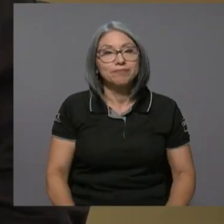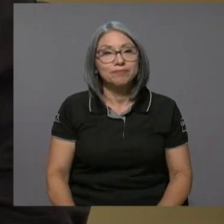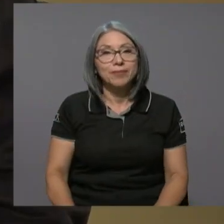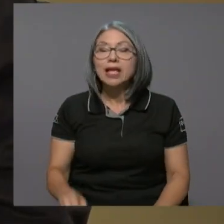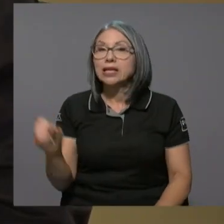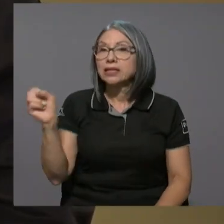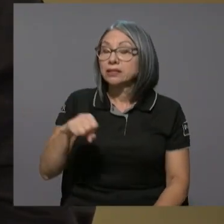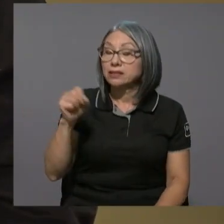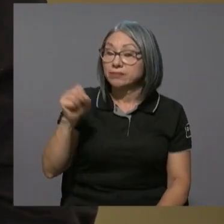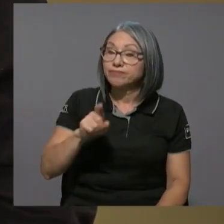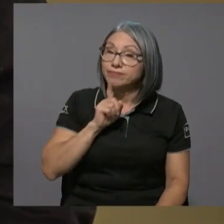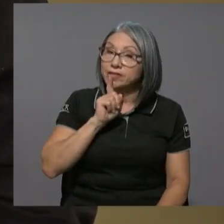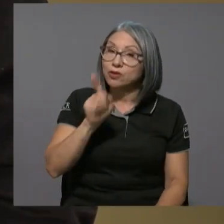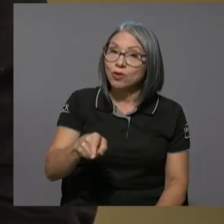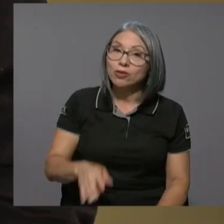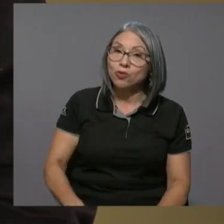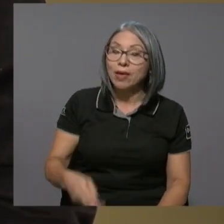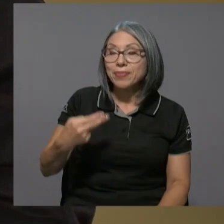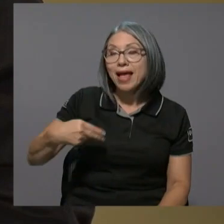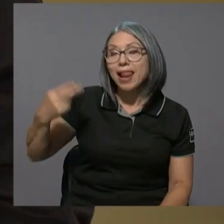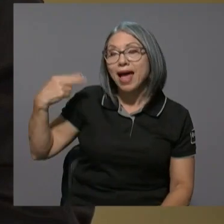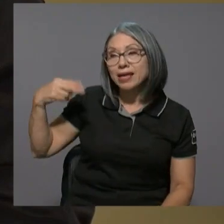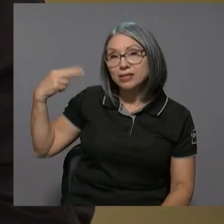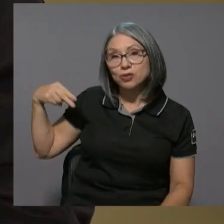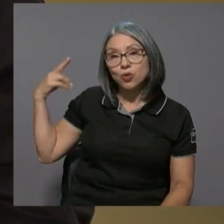duda alguna. Sí. La historia cuenta que